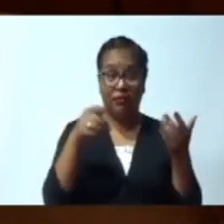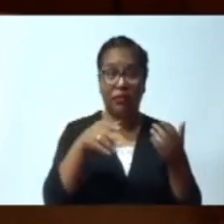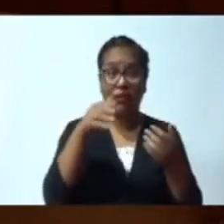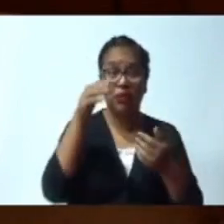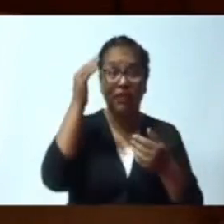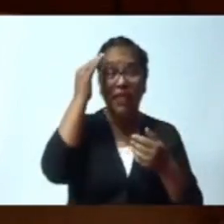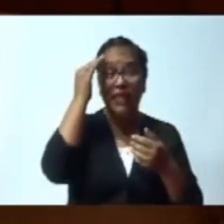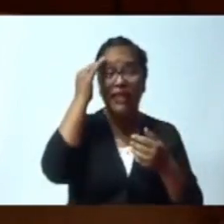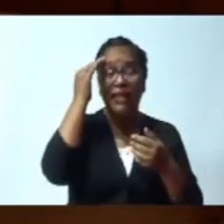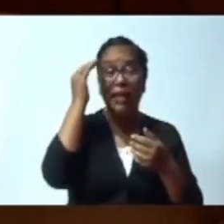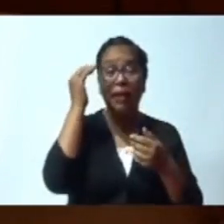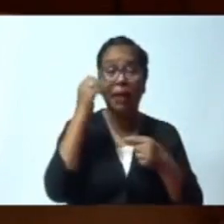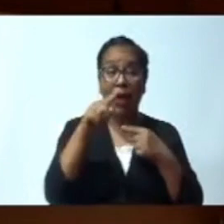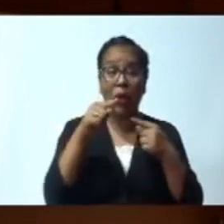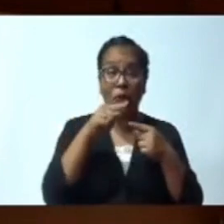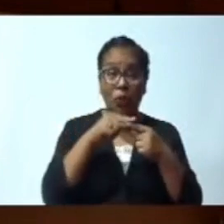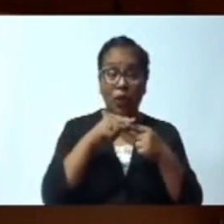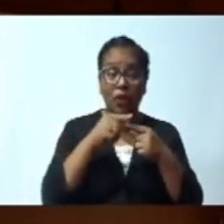sexto,